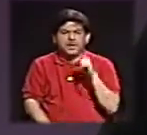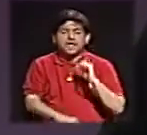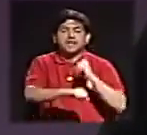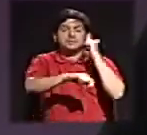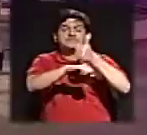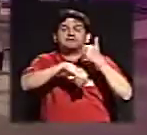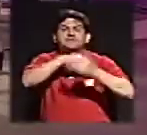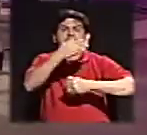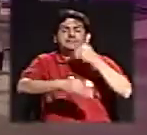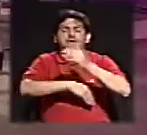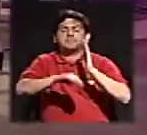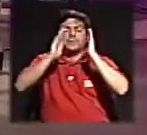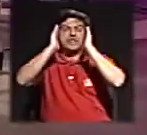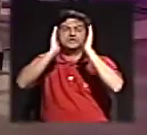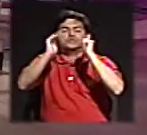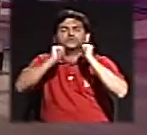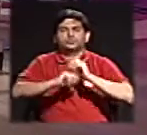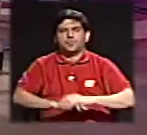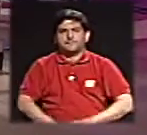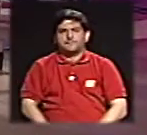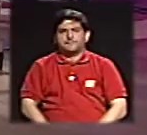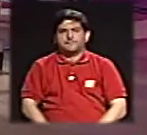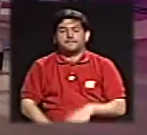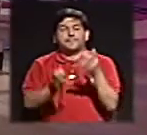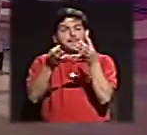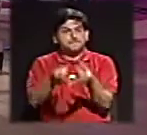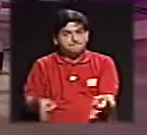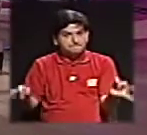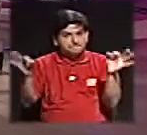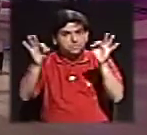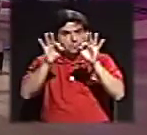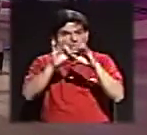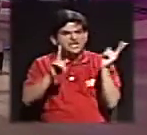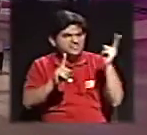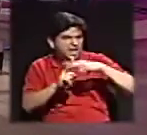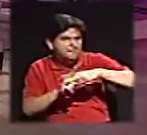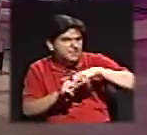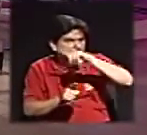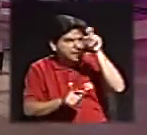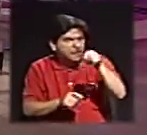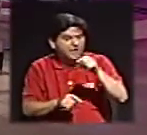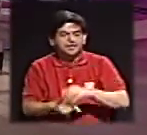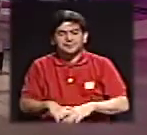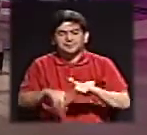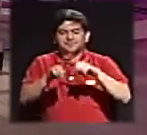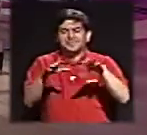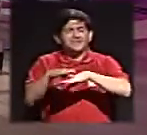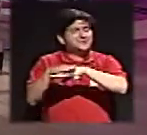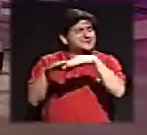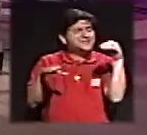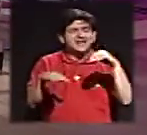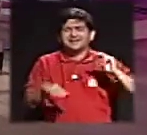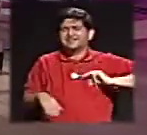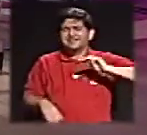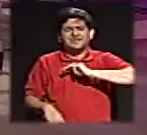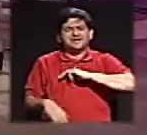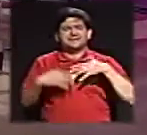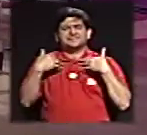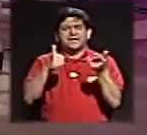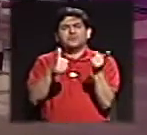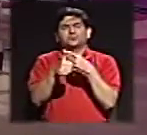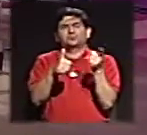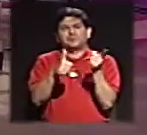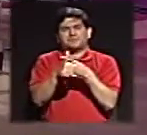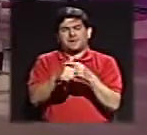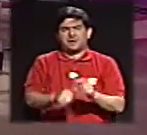crear este protocolo de atención, que es muy importante, ¿verdad? Pero debe salir del Ministerio de Salud primero.